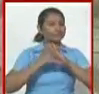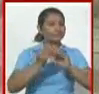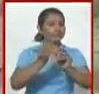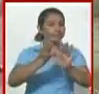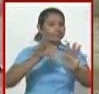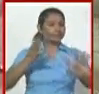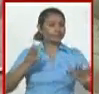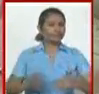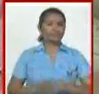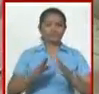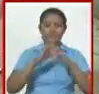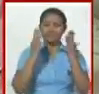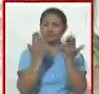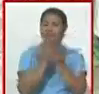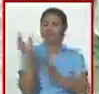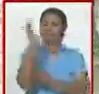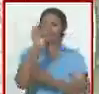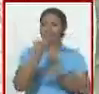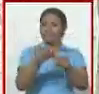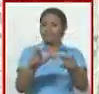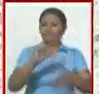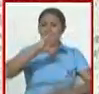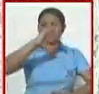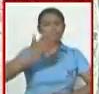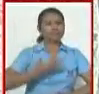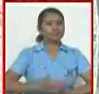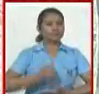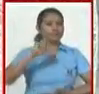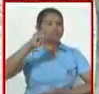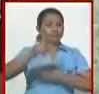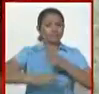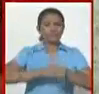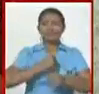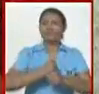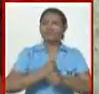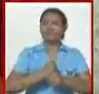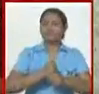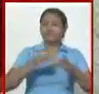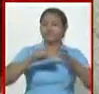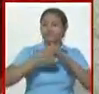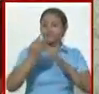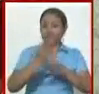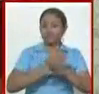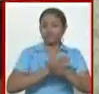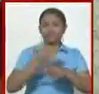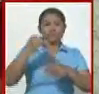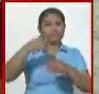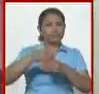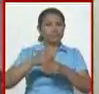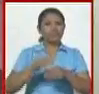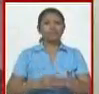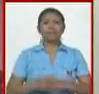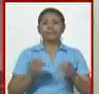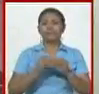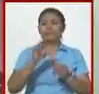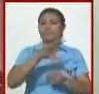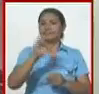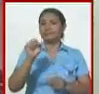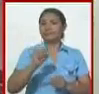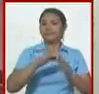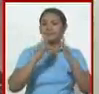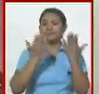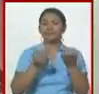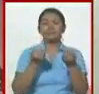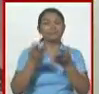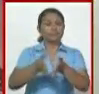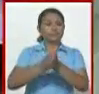filas de padres de familia en los colegios en busca de un cupo para hijos por segundo año consecutivo se dé inicio al proceso de preinscripción en los más de 500 colegios